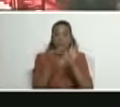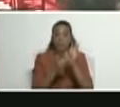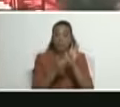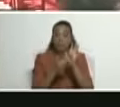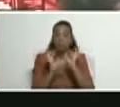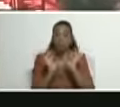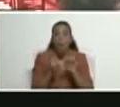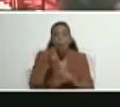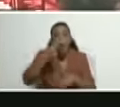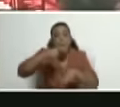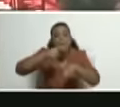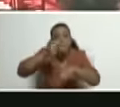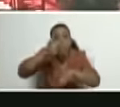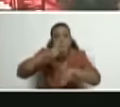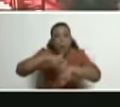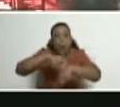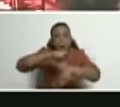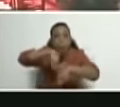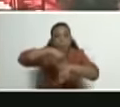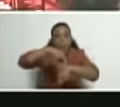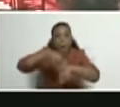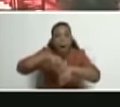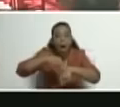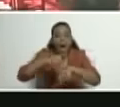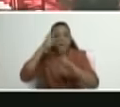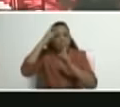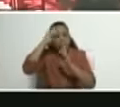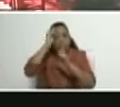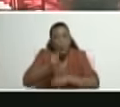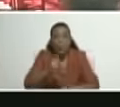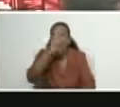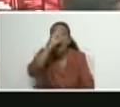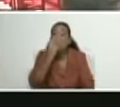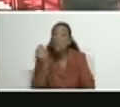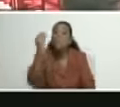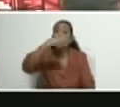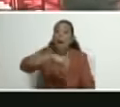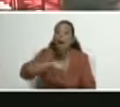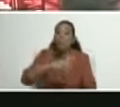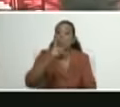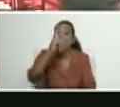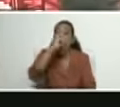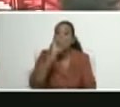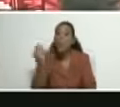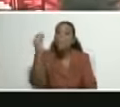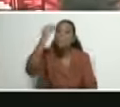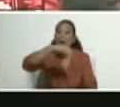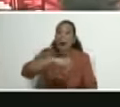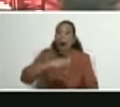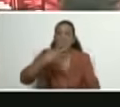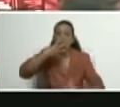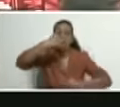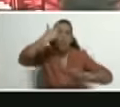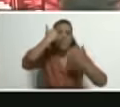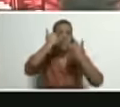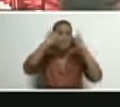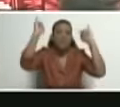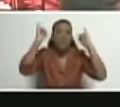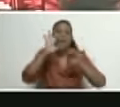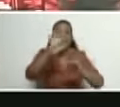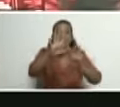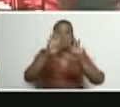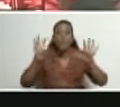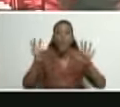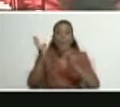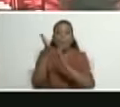a pocas horas de conmemorar un año más del grito de independencia el 19